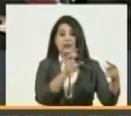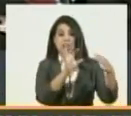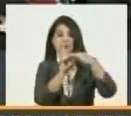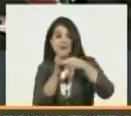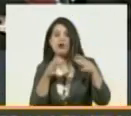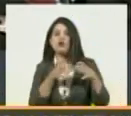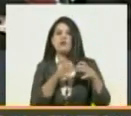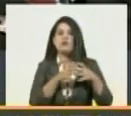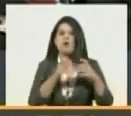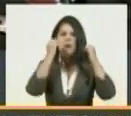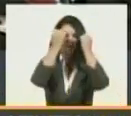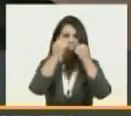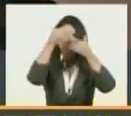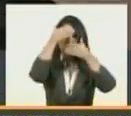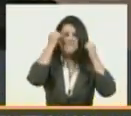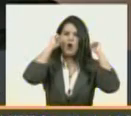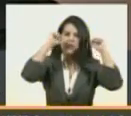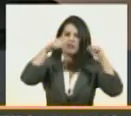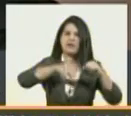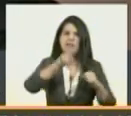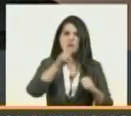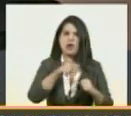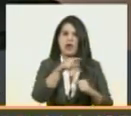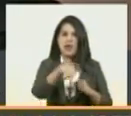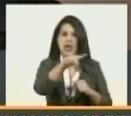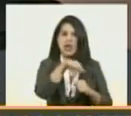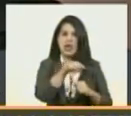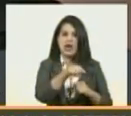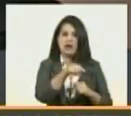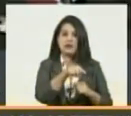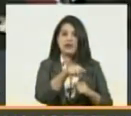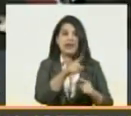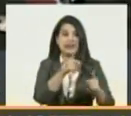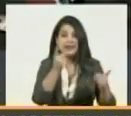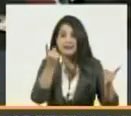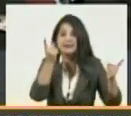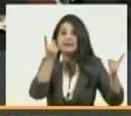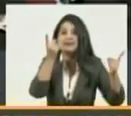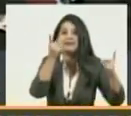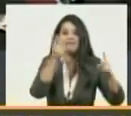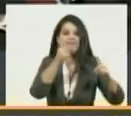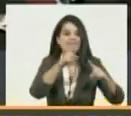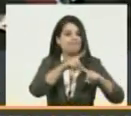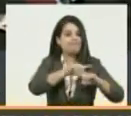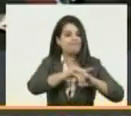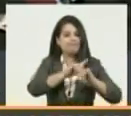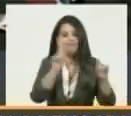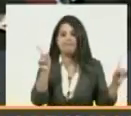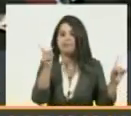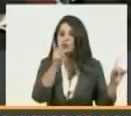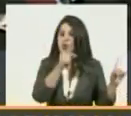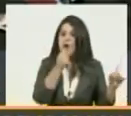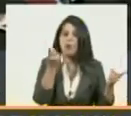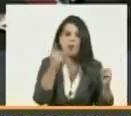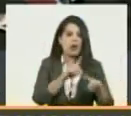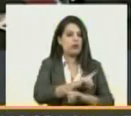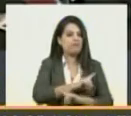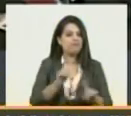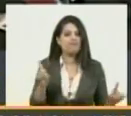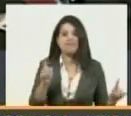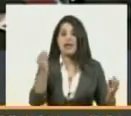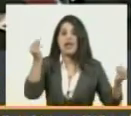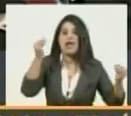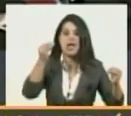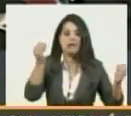los violentos opositores de Venezuela, el único consenso que obtuvieron es que no hay consenso, porque no